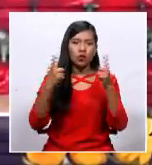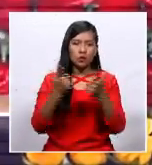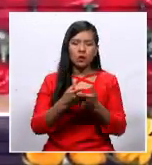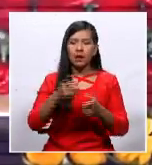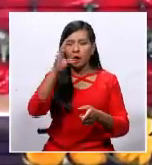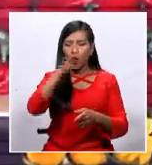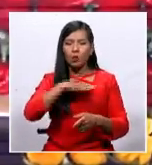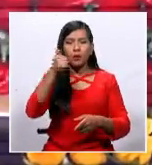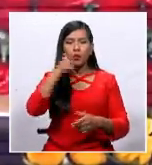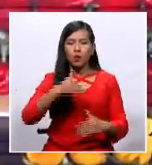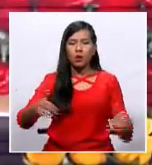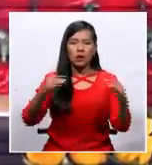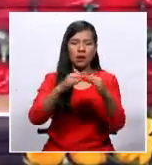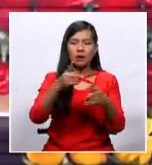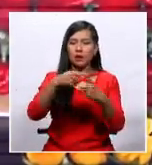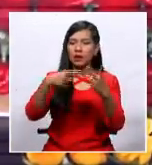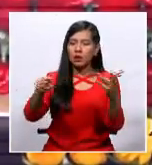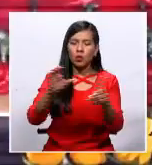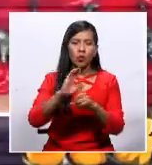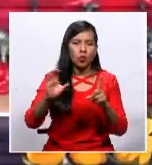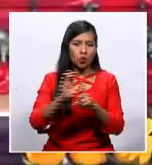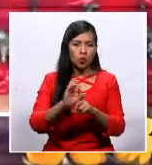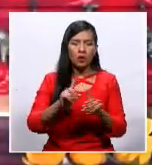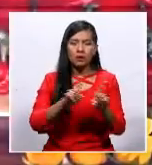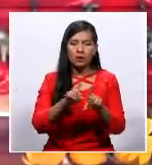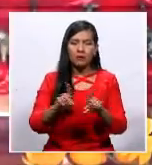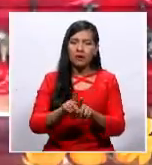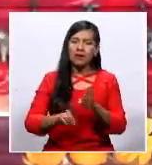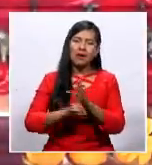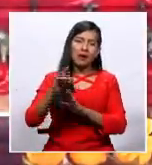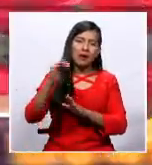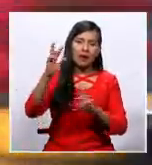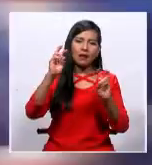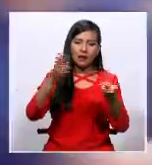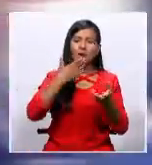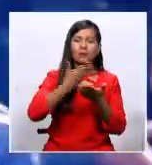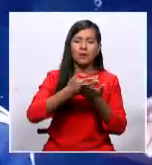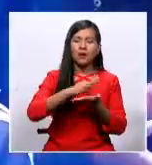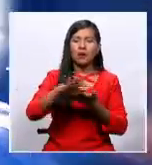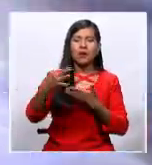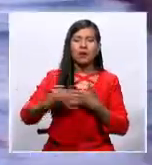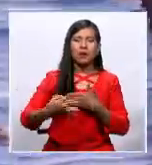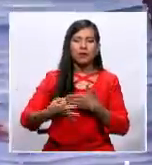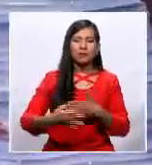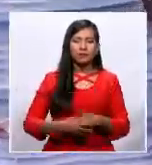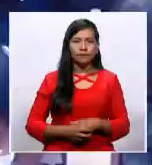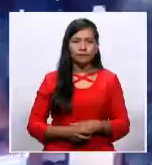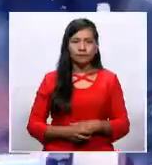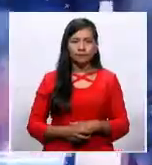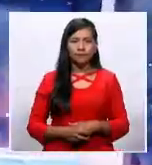género, interculturalidad de manera oportuna y altos índices de calidad.